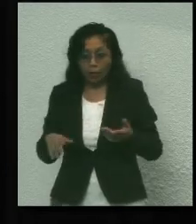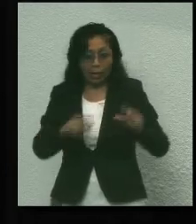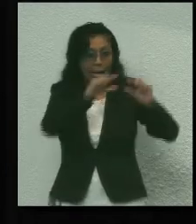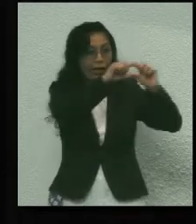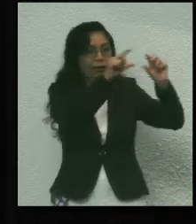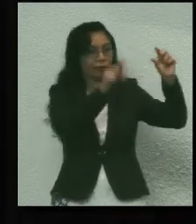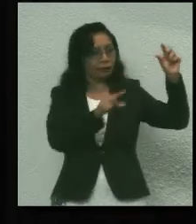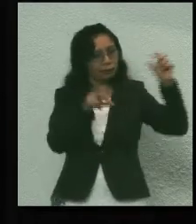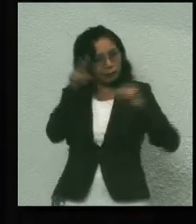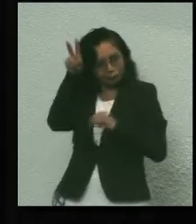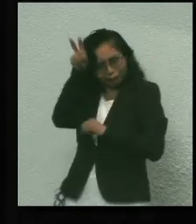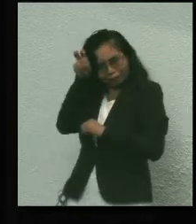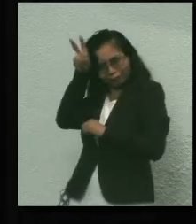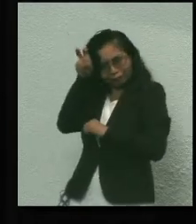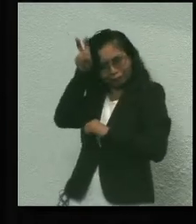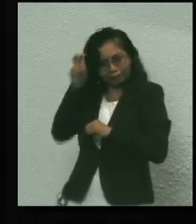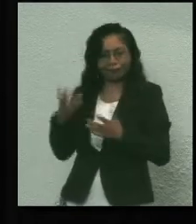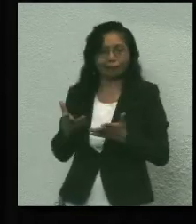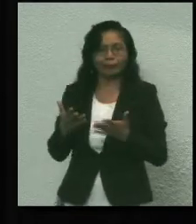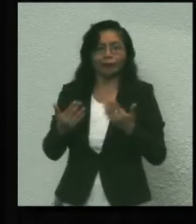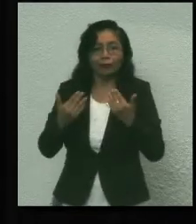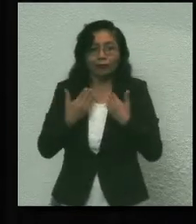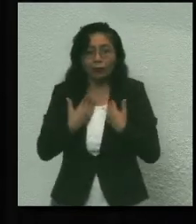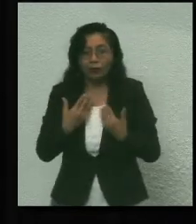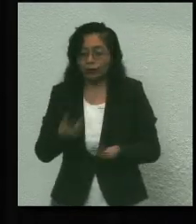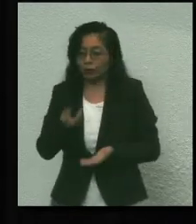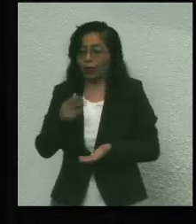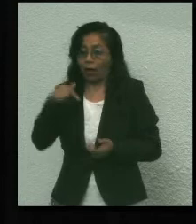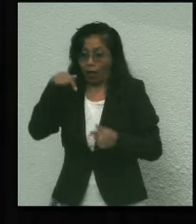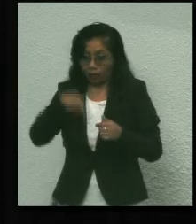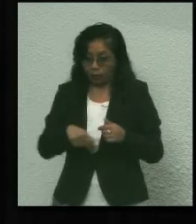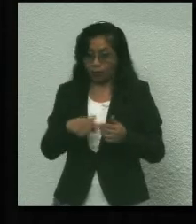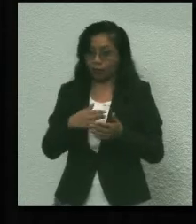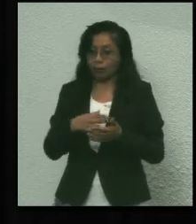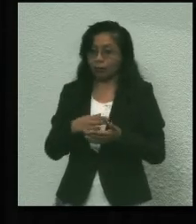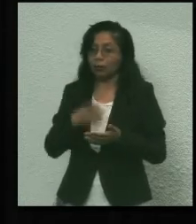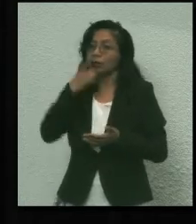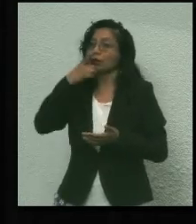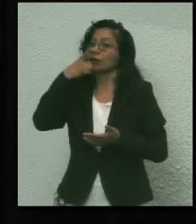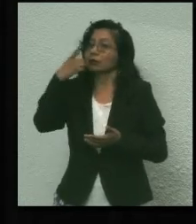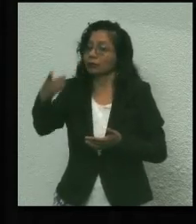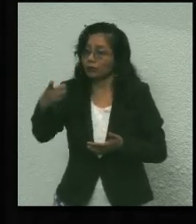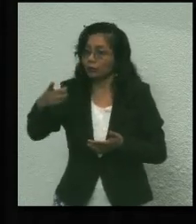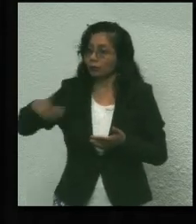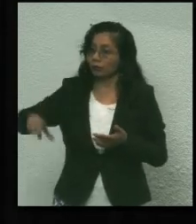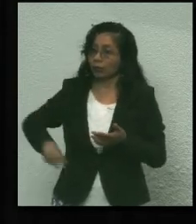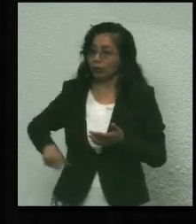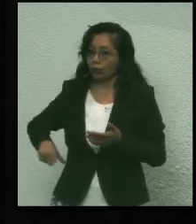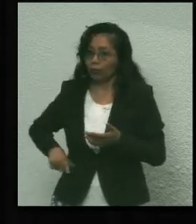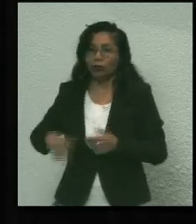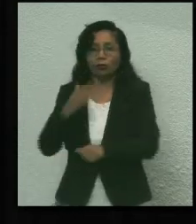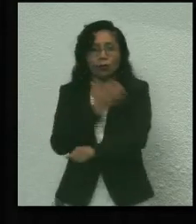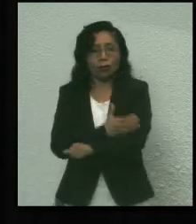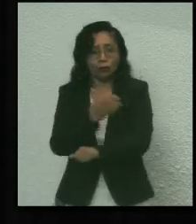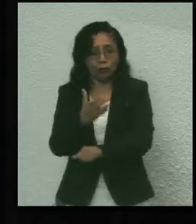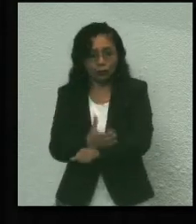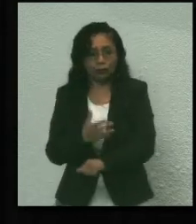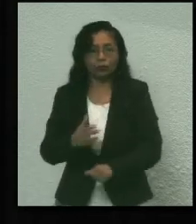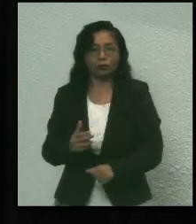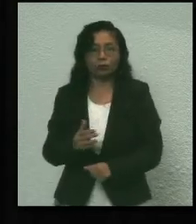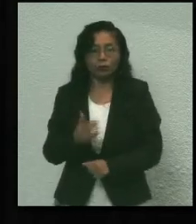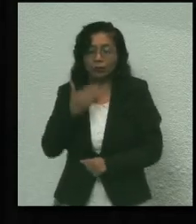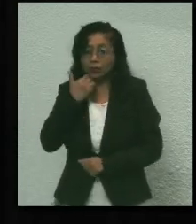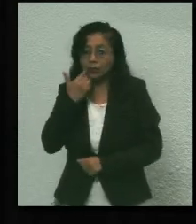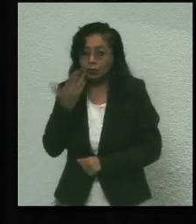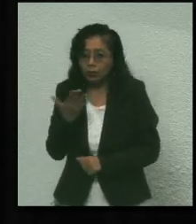país. Desde aquí le decimos al Ejecutivo y a los compañeros diputados que buscamos y que queremos